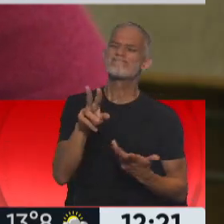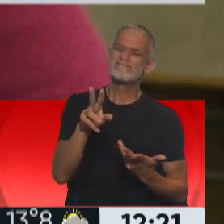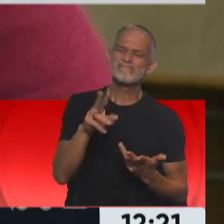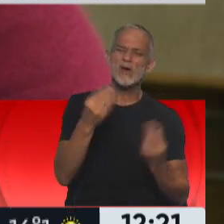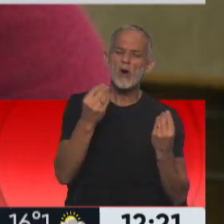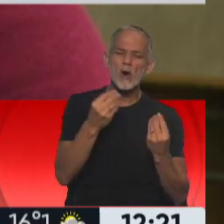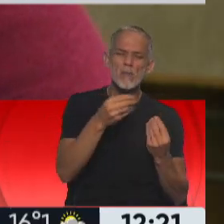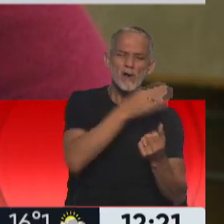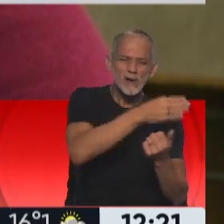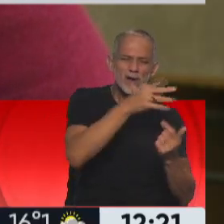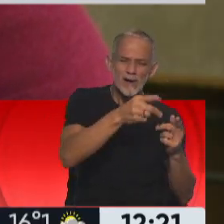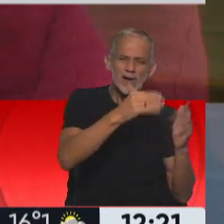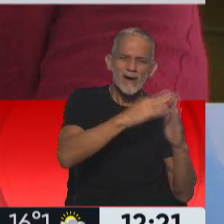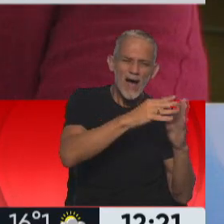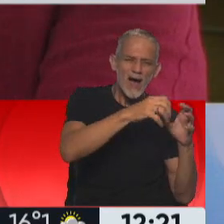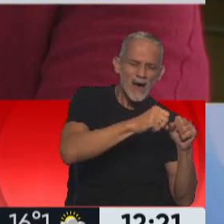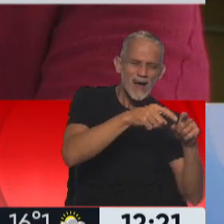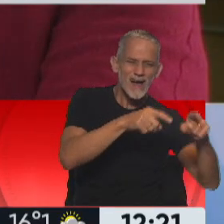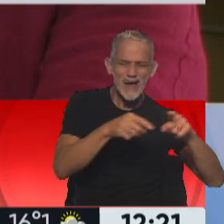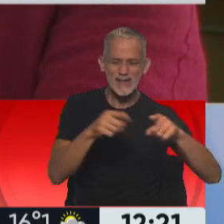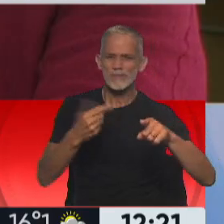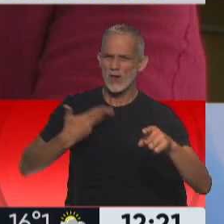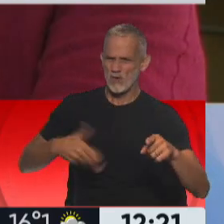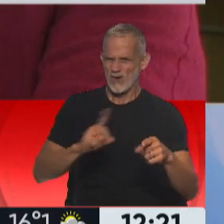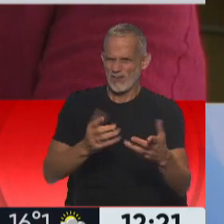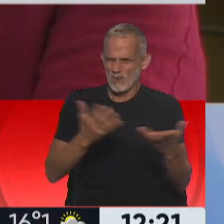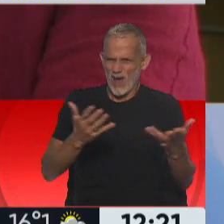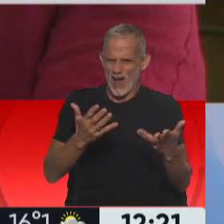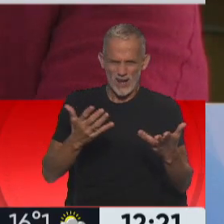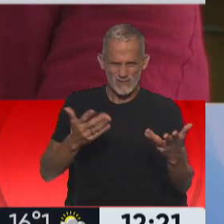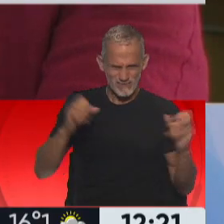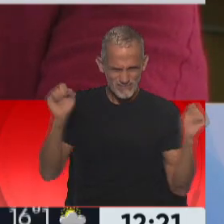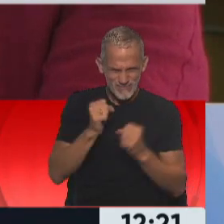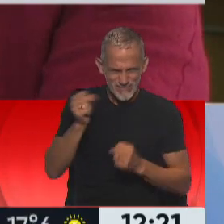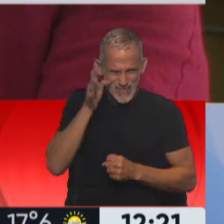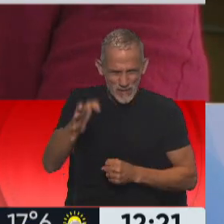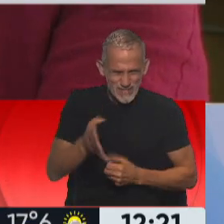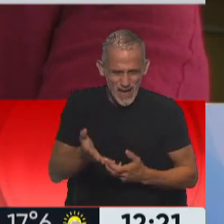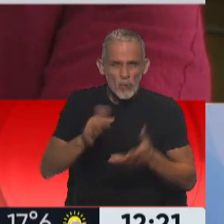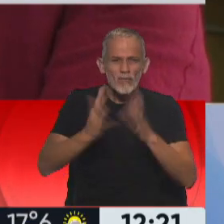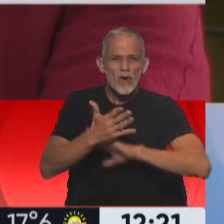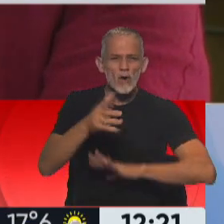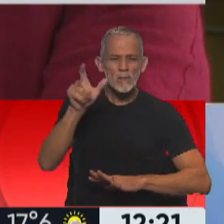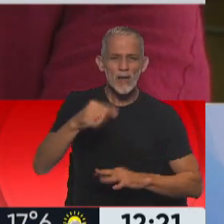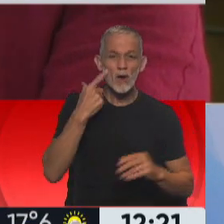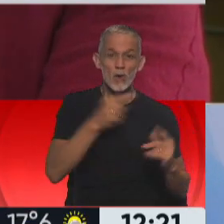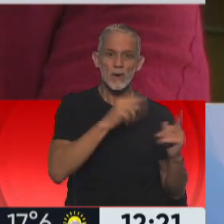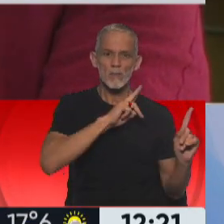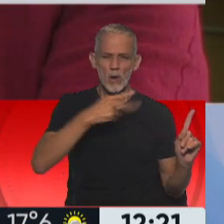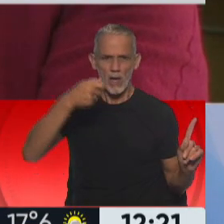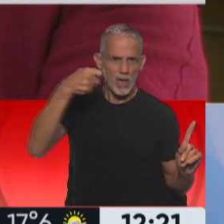como sucedieron, lo antinatural del suceso, lo cruento y la modalidad del femicidio y